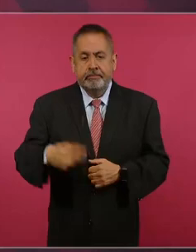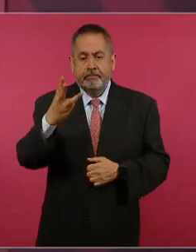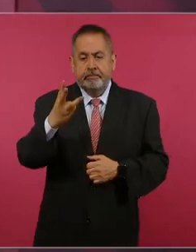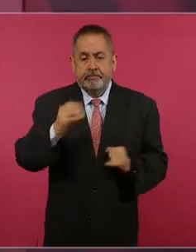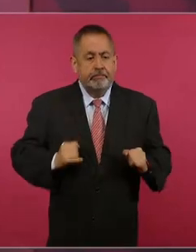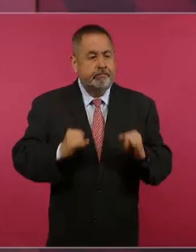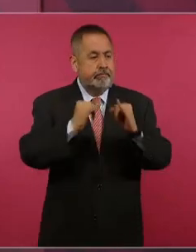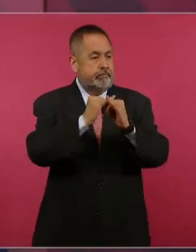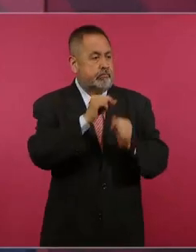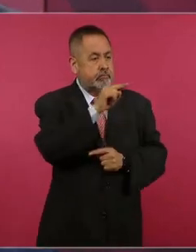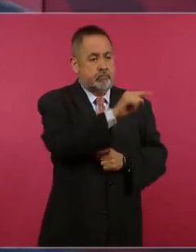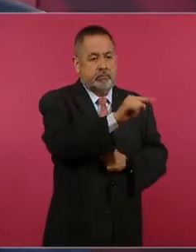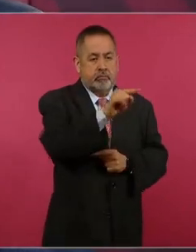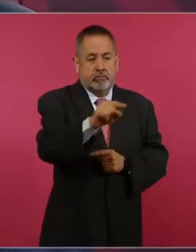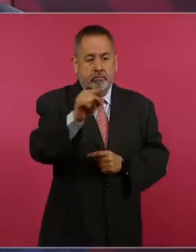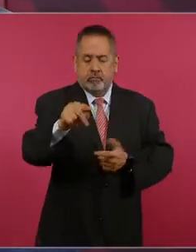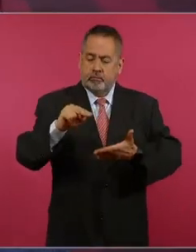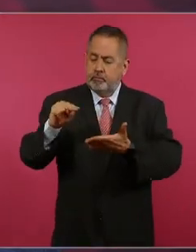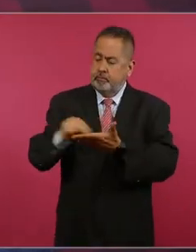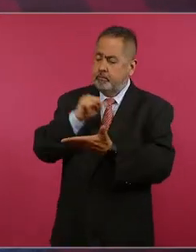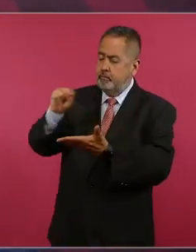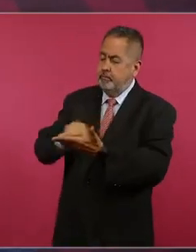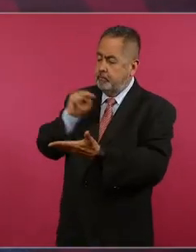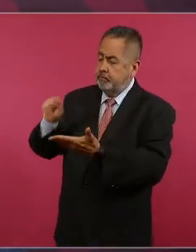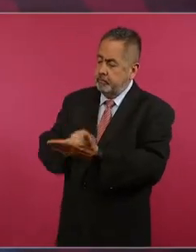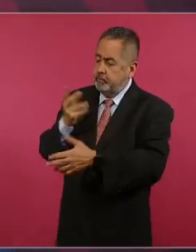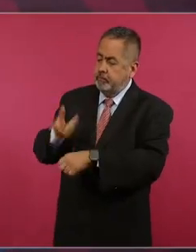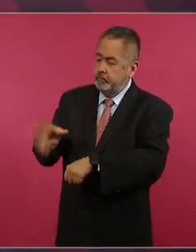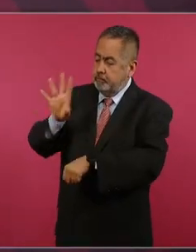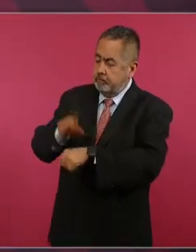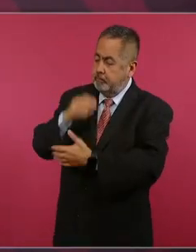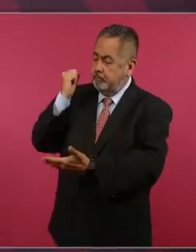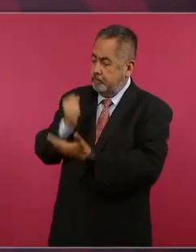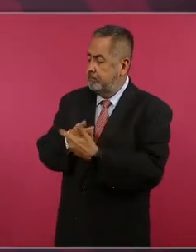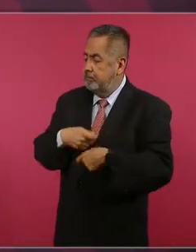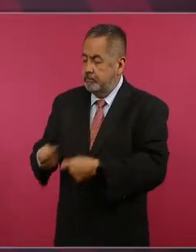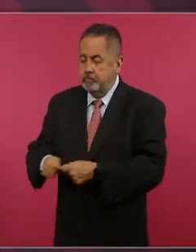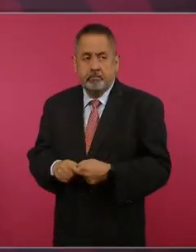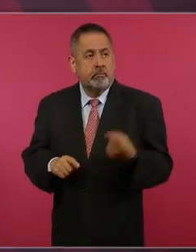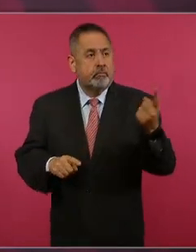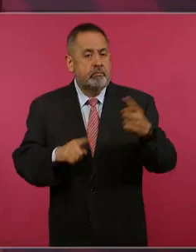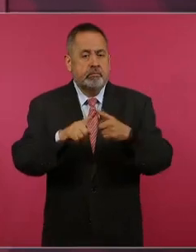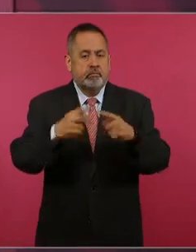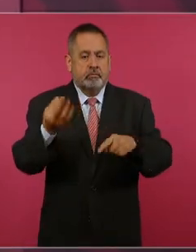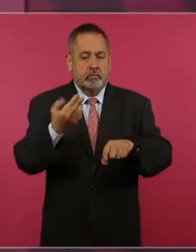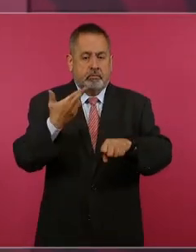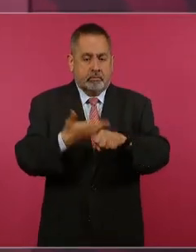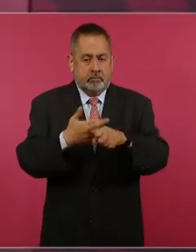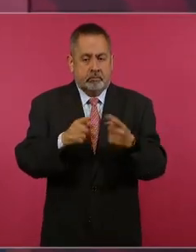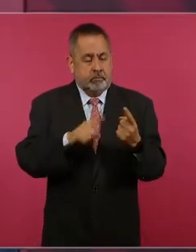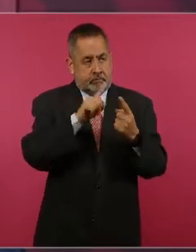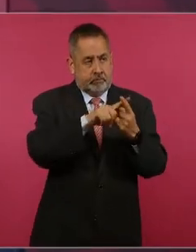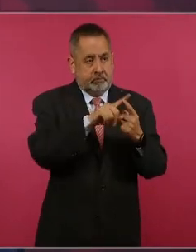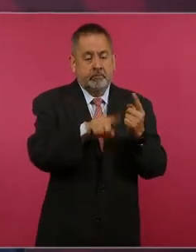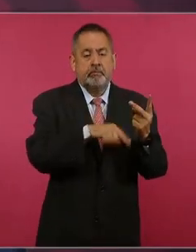instituciones del gobierno de Estados Unidos los que autorizan. Es el Tesoro, el Departamento de Estado y